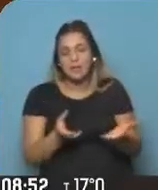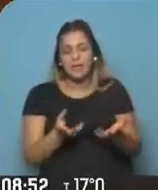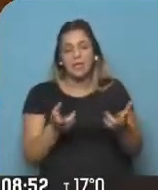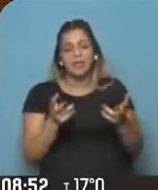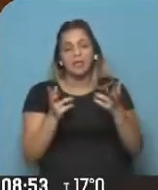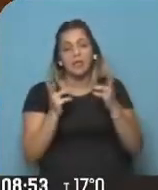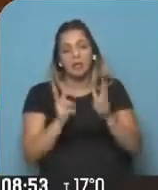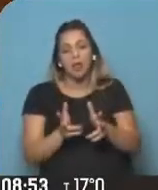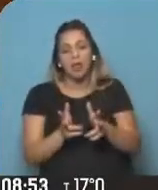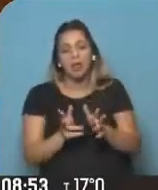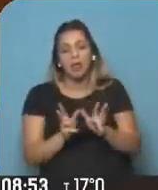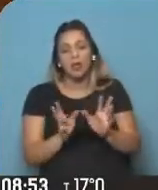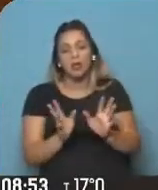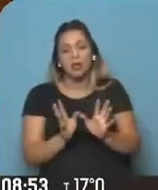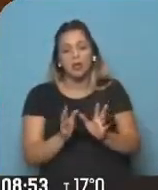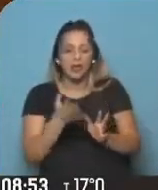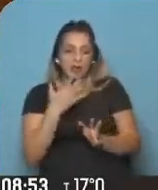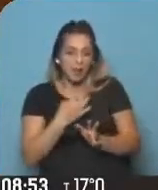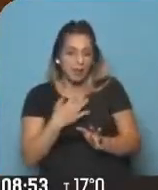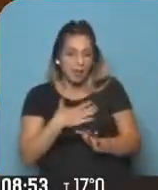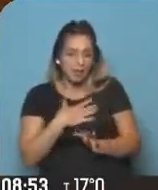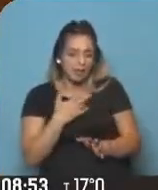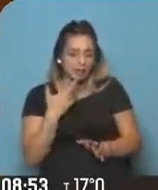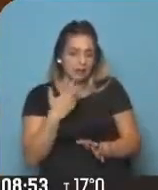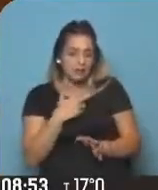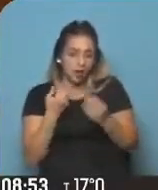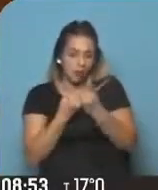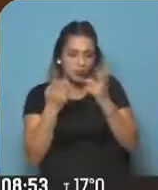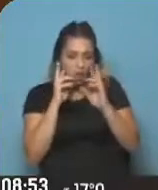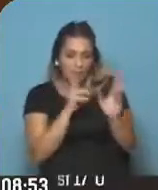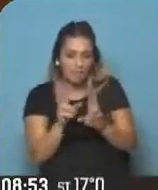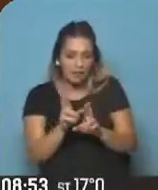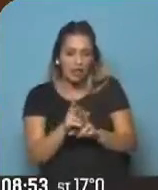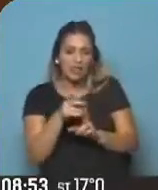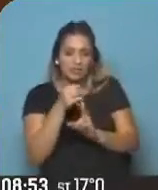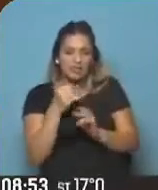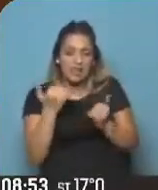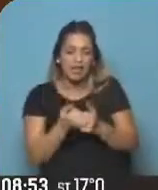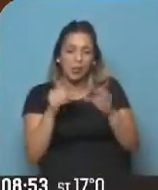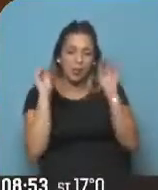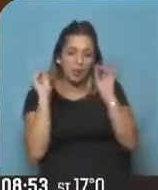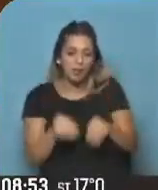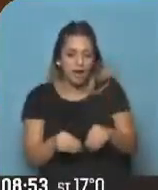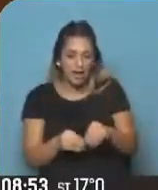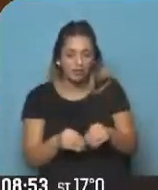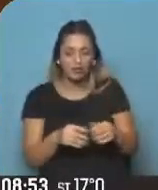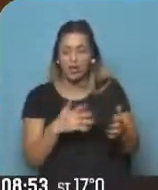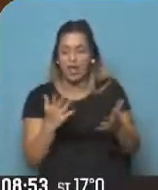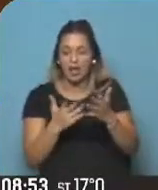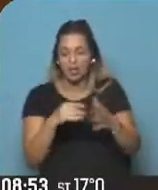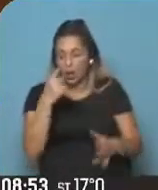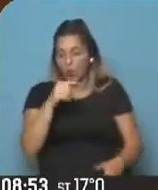temor a faltar a la verdad y al contrario con muchísimo respeto que si hay un fracaso de la diplomacia internacional en los últimos